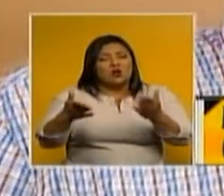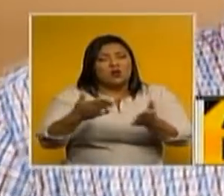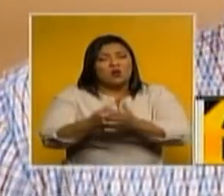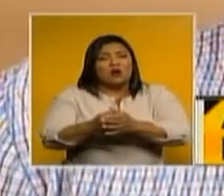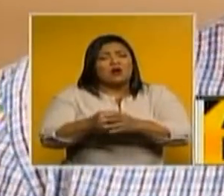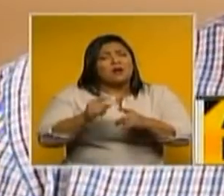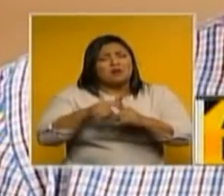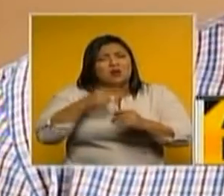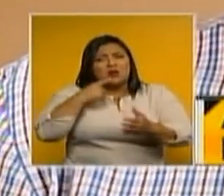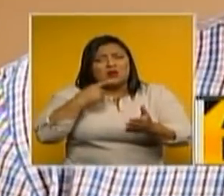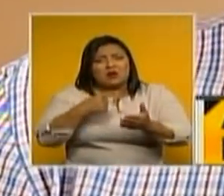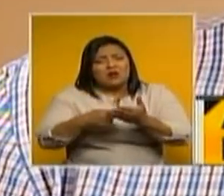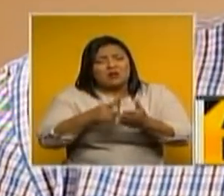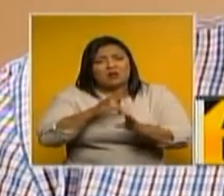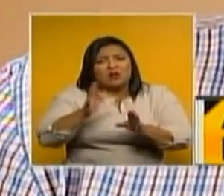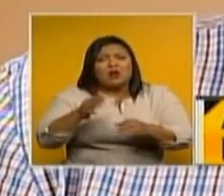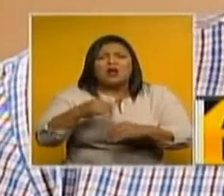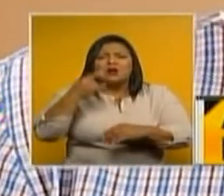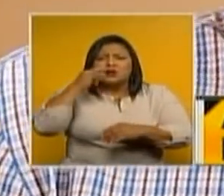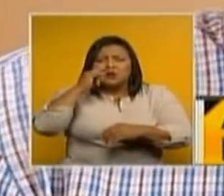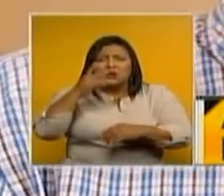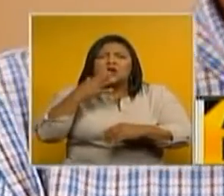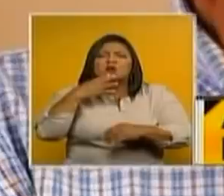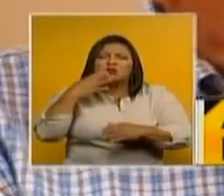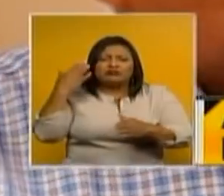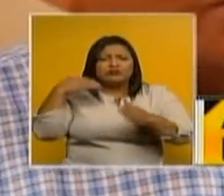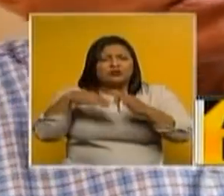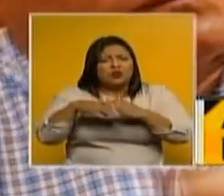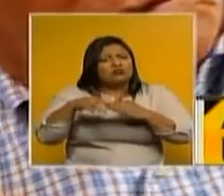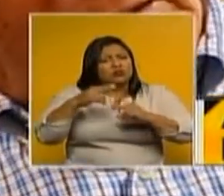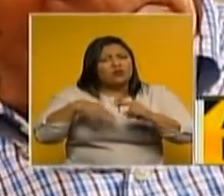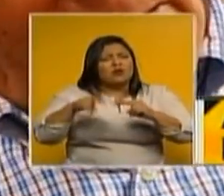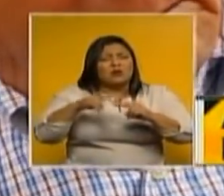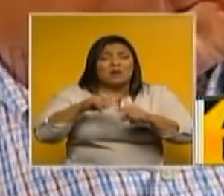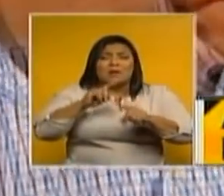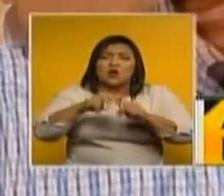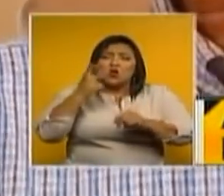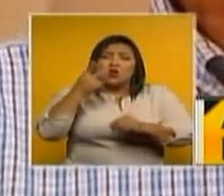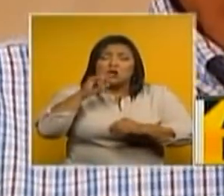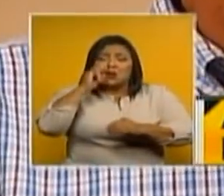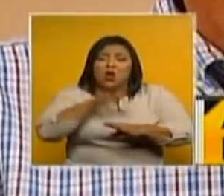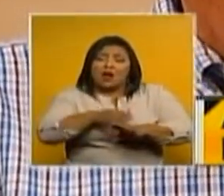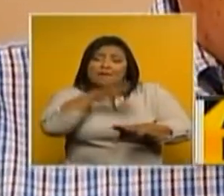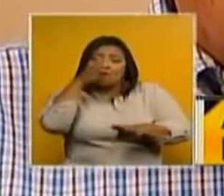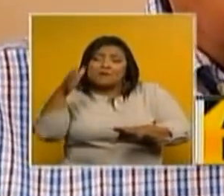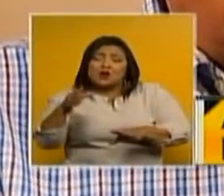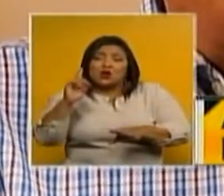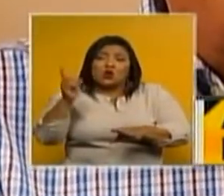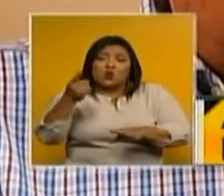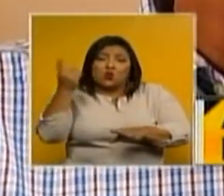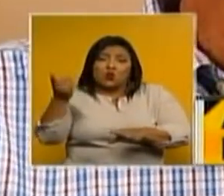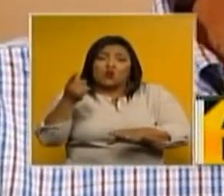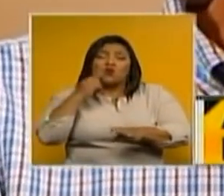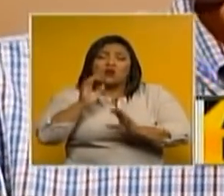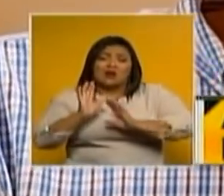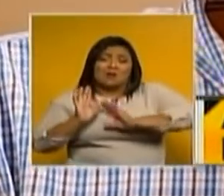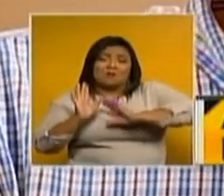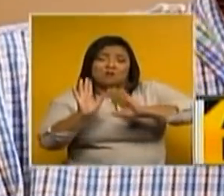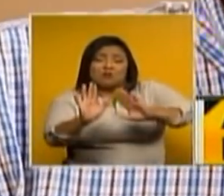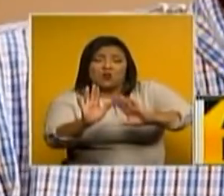de la verdad. Justamente los niños estuvieron ingresando y 2 niños que estuvieron aparte, y uno de ellos le empuja